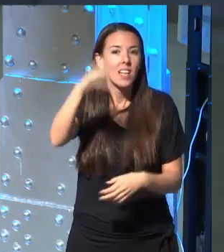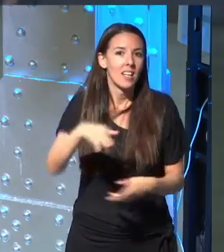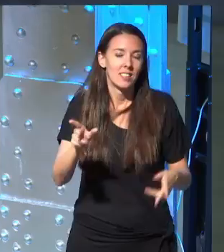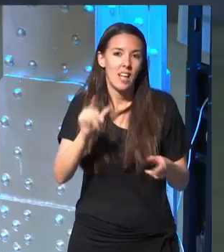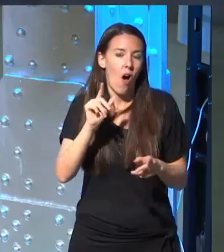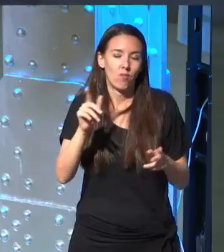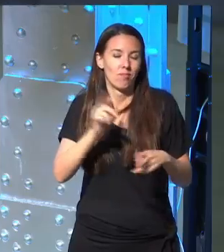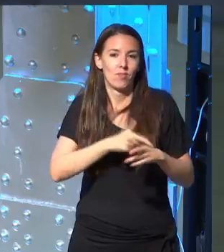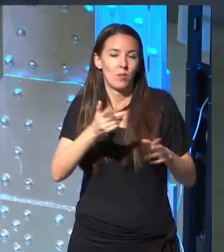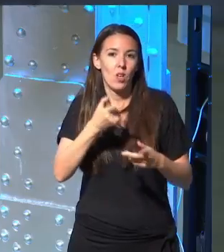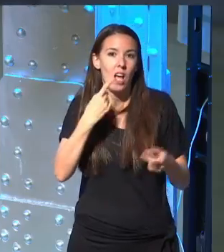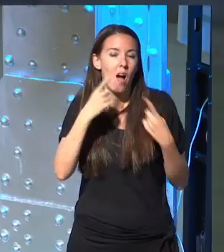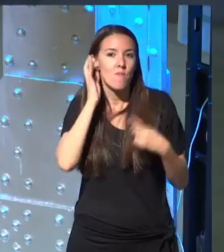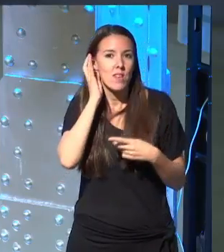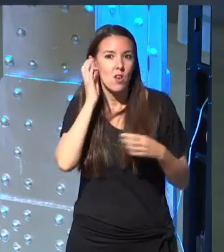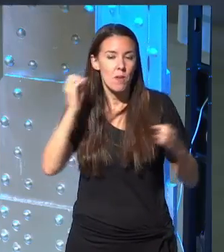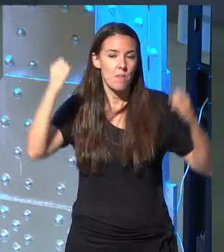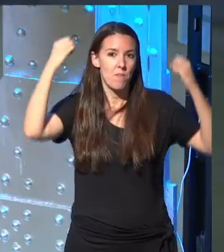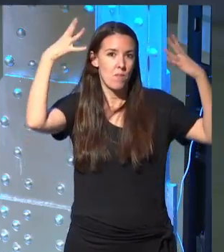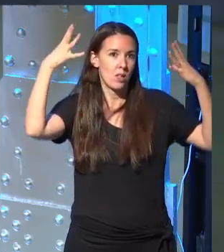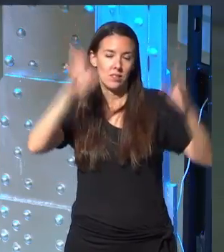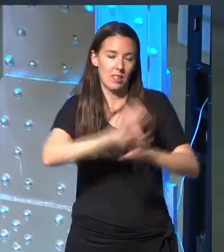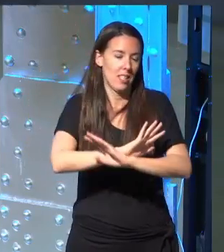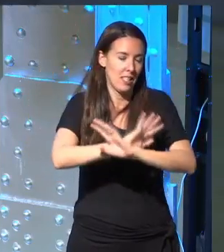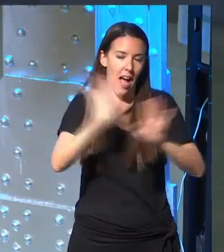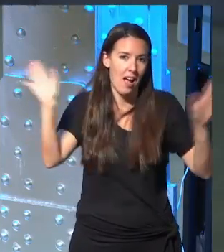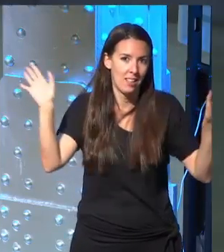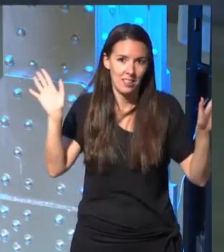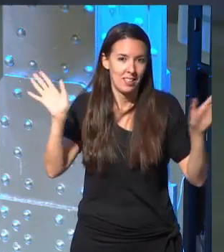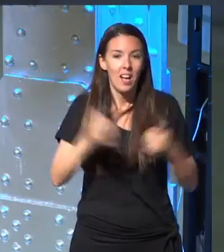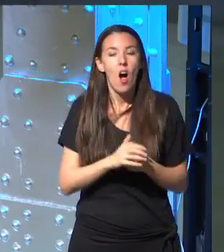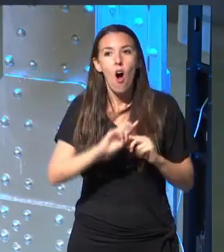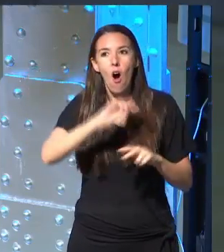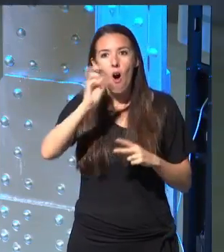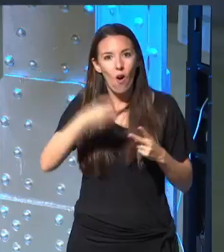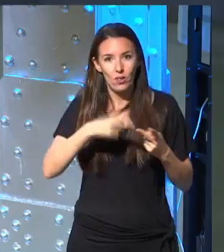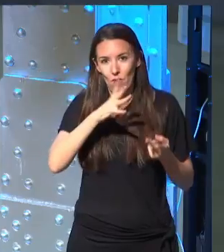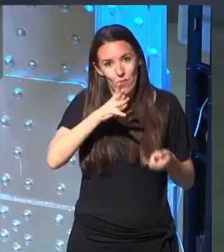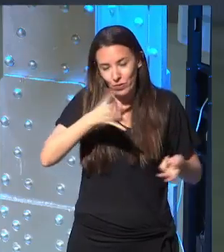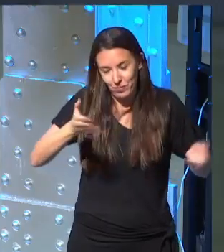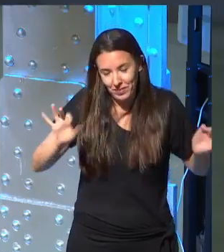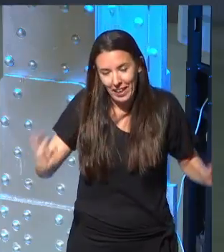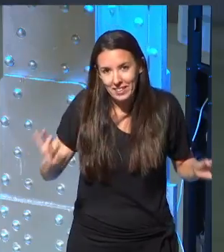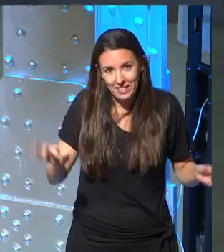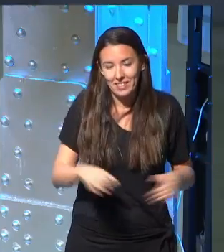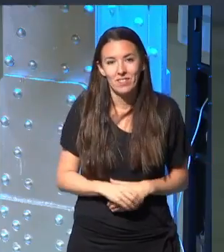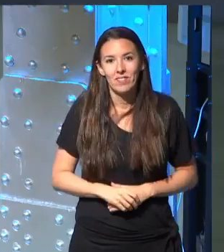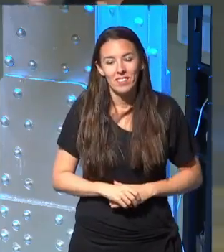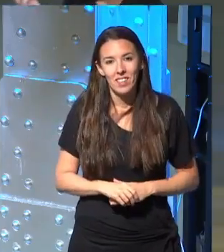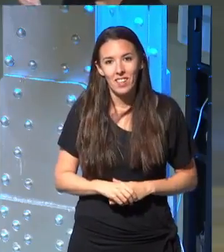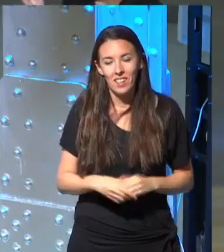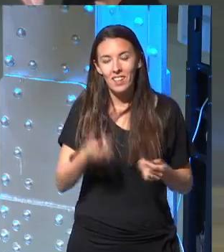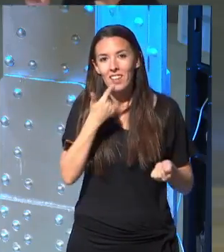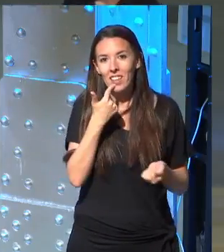momento ya que mi novia encendió la luz de la habitación y dije, que ya puedo volver. Luego tuve que bajar otra vez porque no había quedado bien y bueno. Pues mi